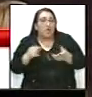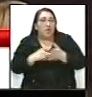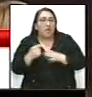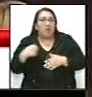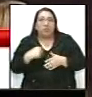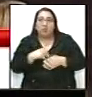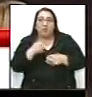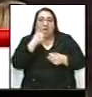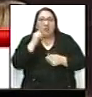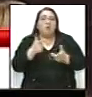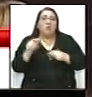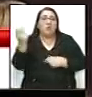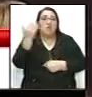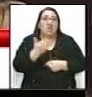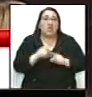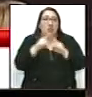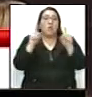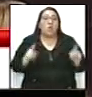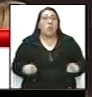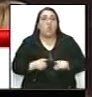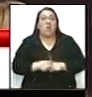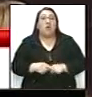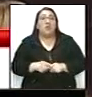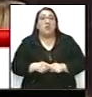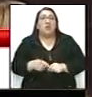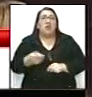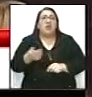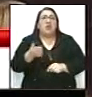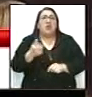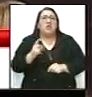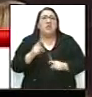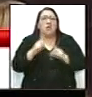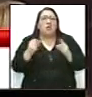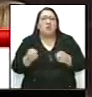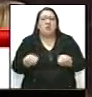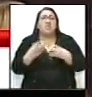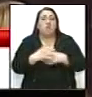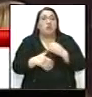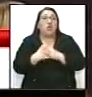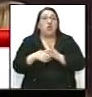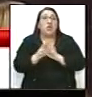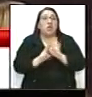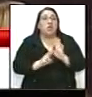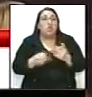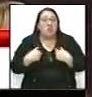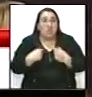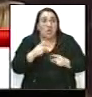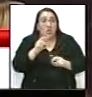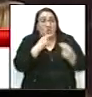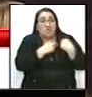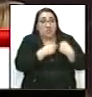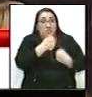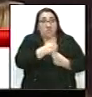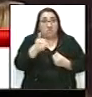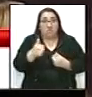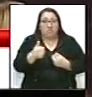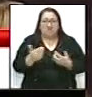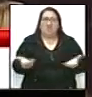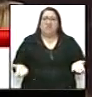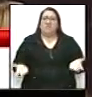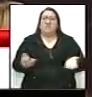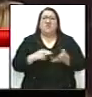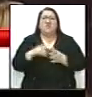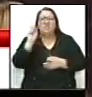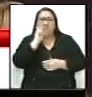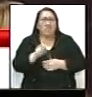que ayer cuando nos trajeron el cuadro, ese cuadro para decirnos que todas las regiones van a tener un representante, eso es tremenda